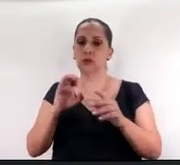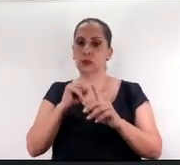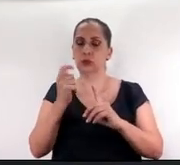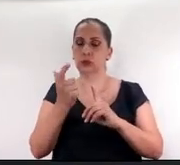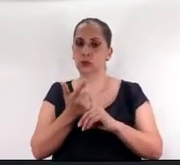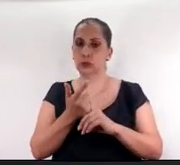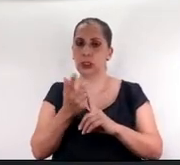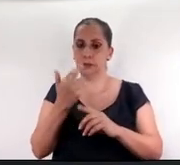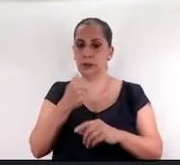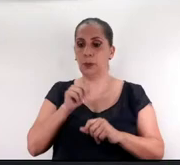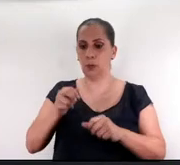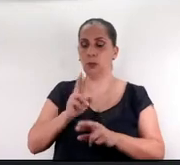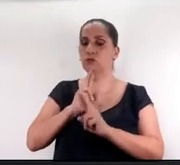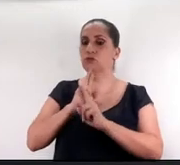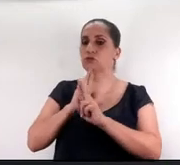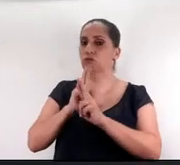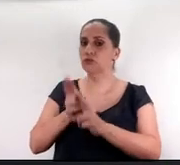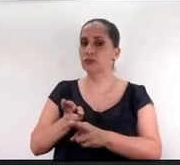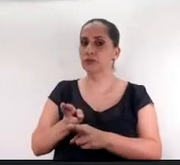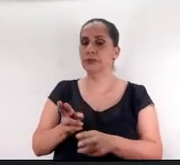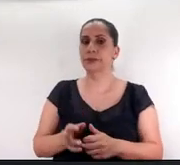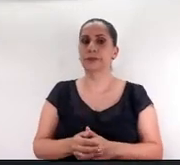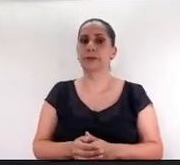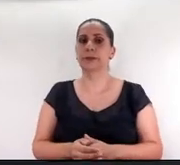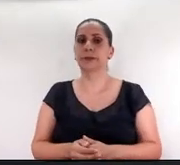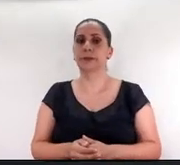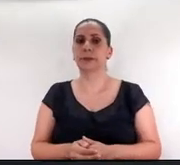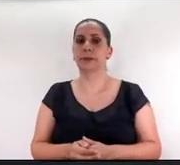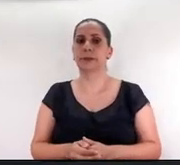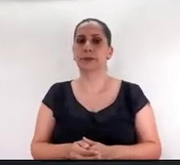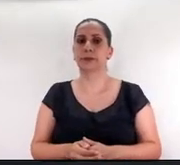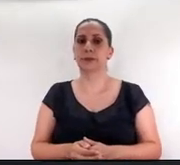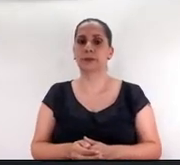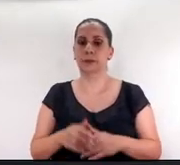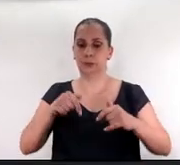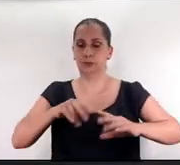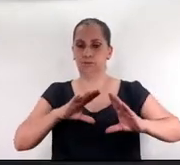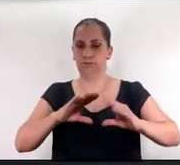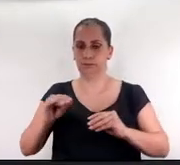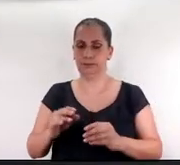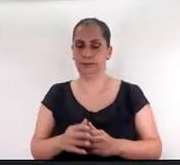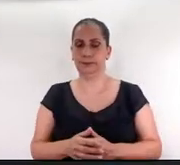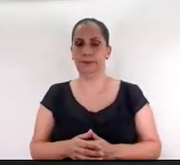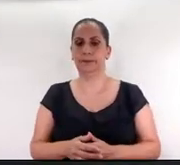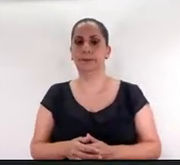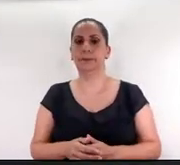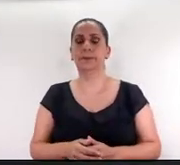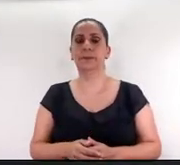para contestarlas en esta noche.